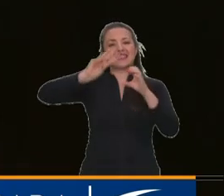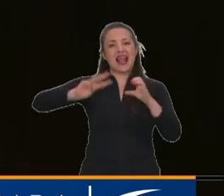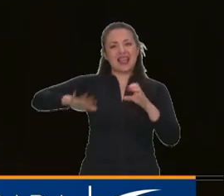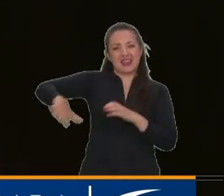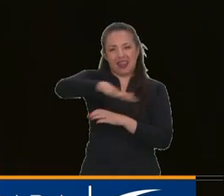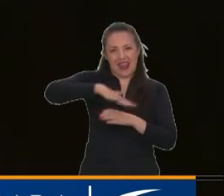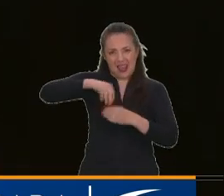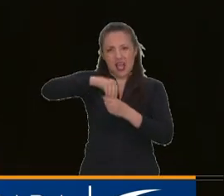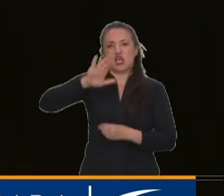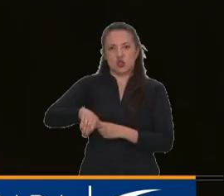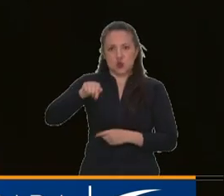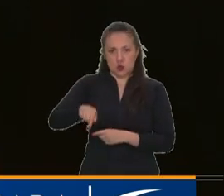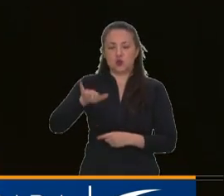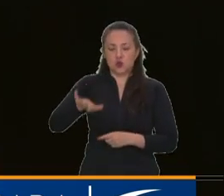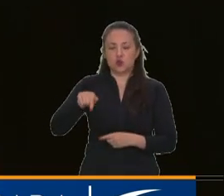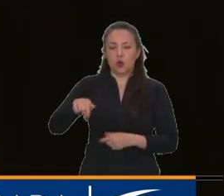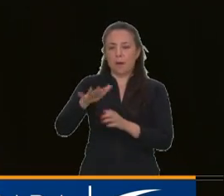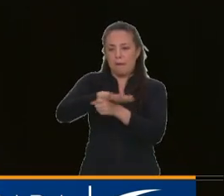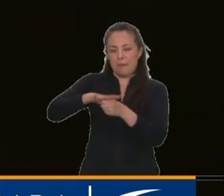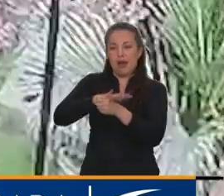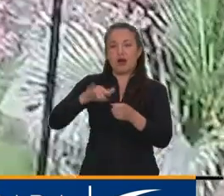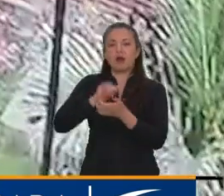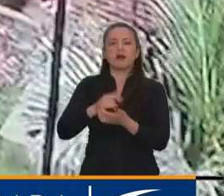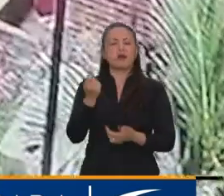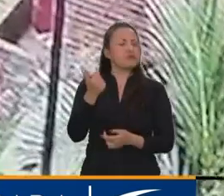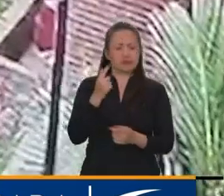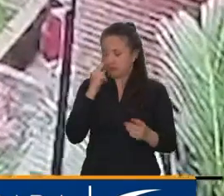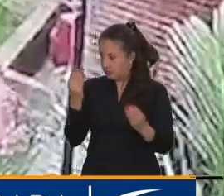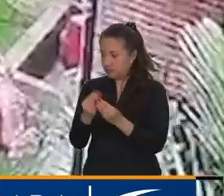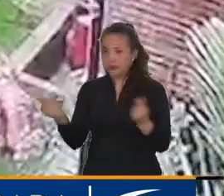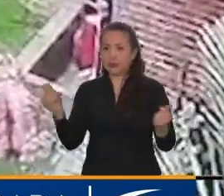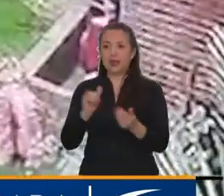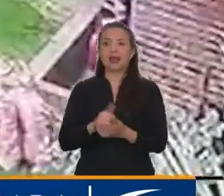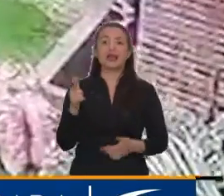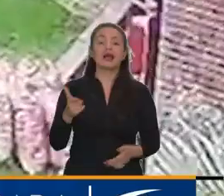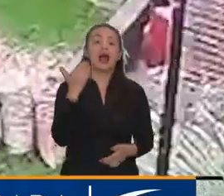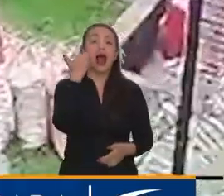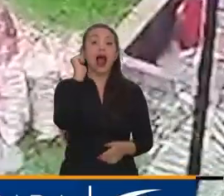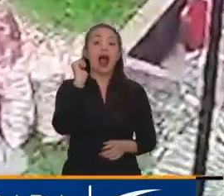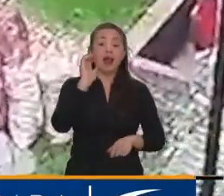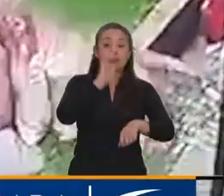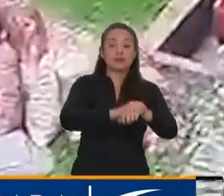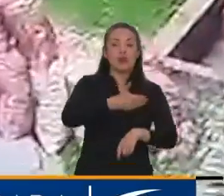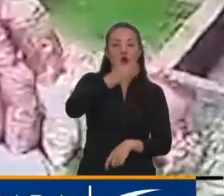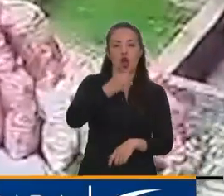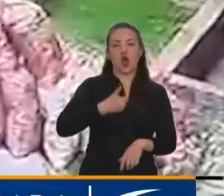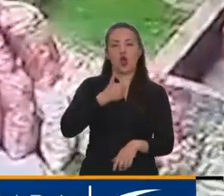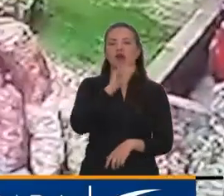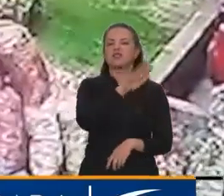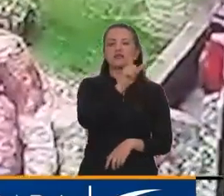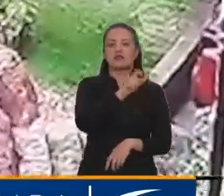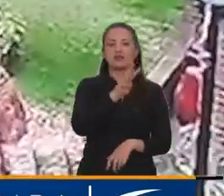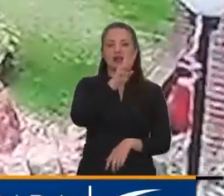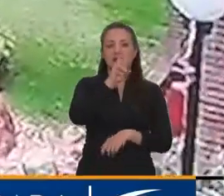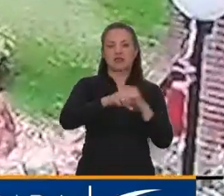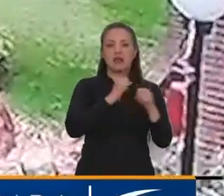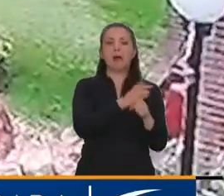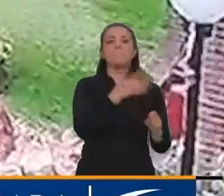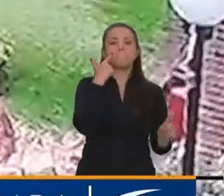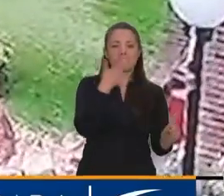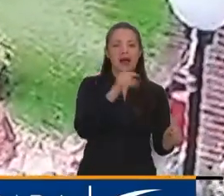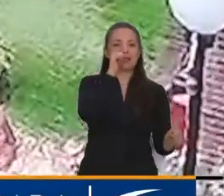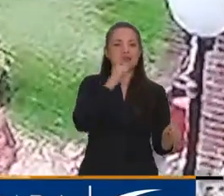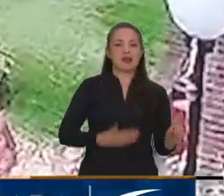Fontibón, en cuestión de segundos la pierde de vista. La mujer capturada tiene 37 años y al parecer estaba embarazada.